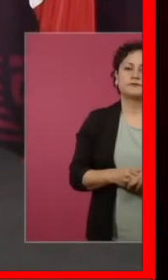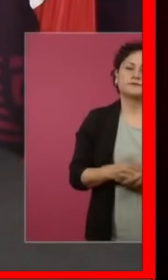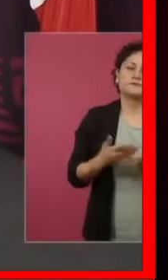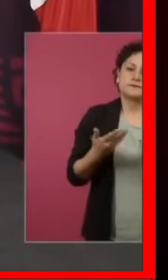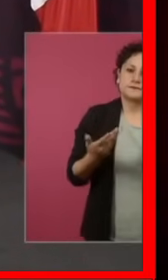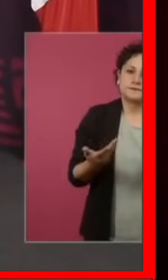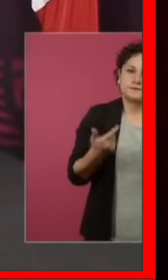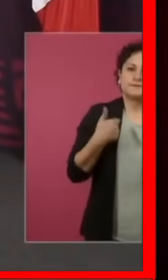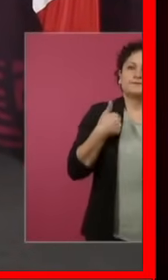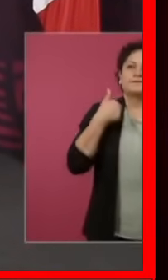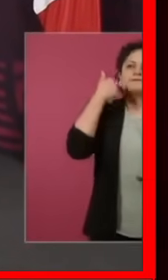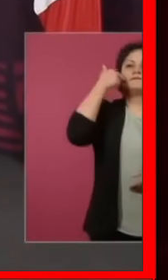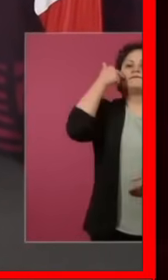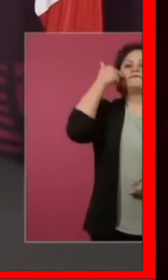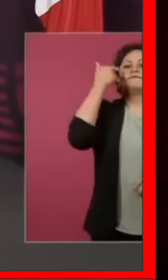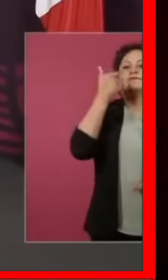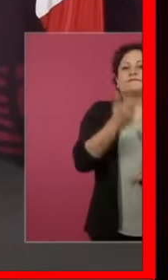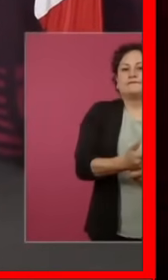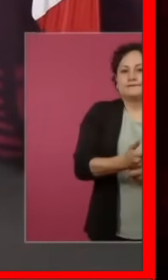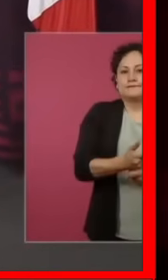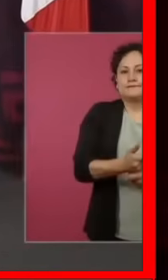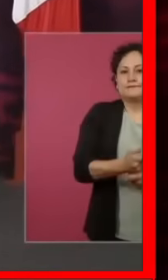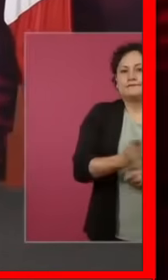Entonces ahí ya